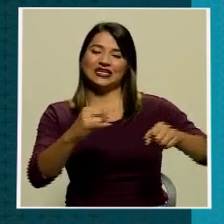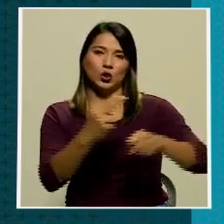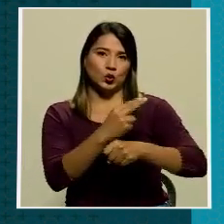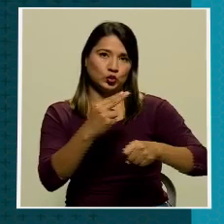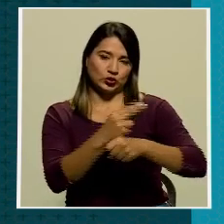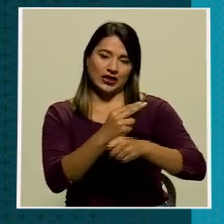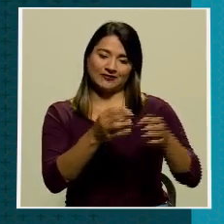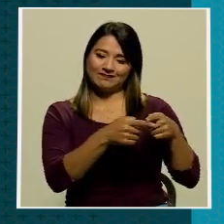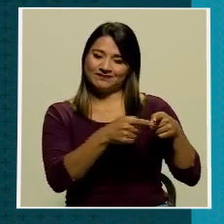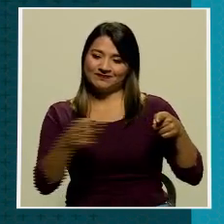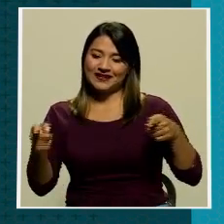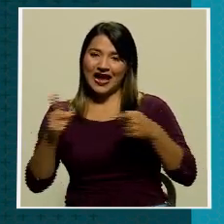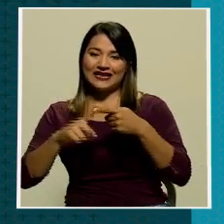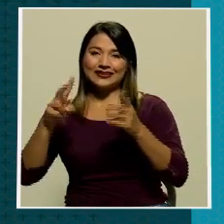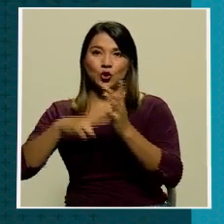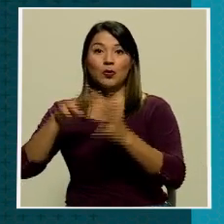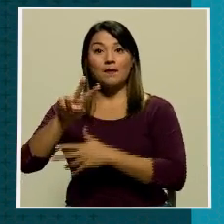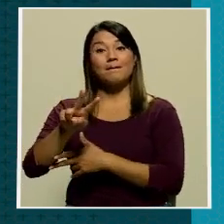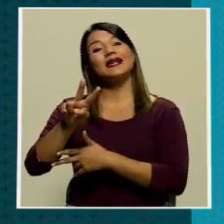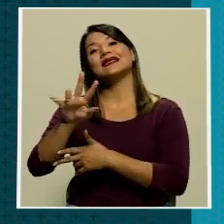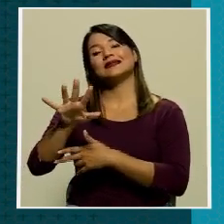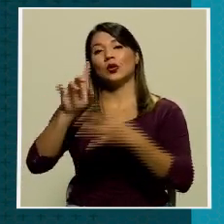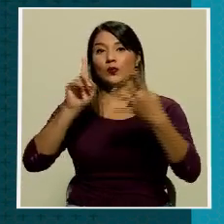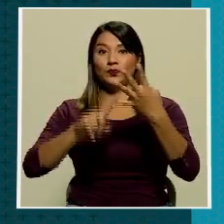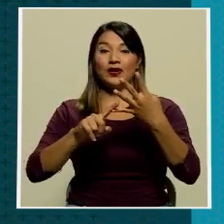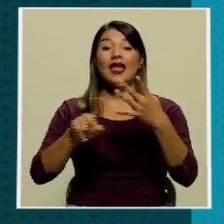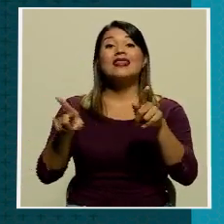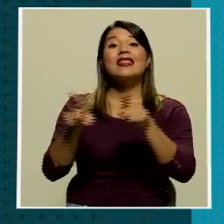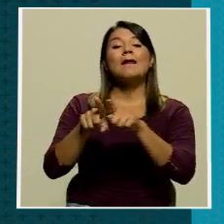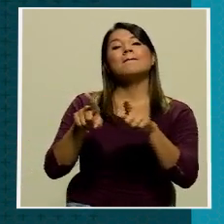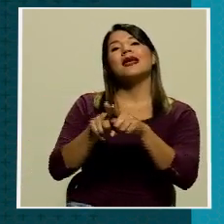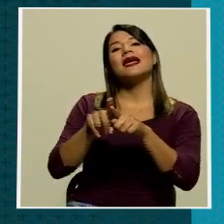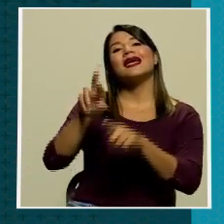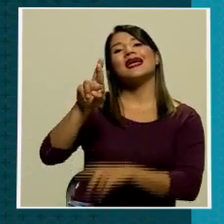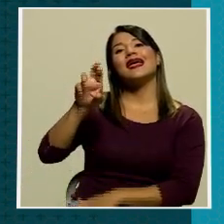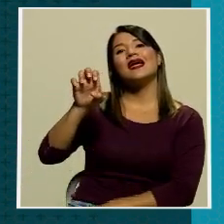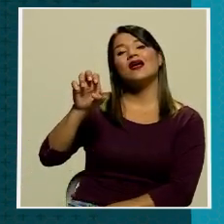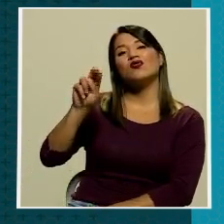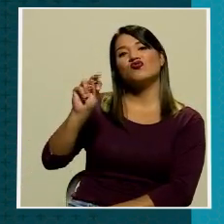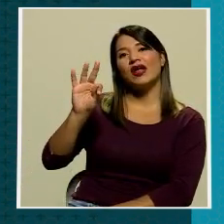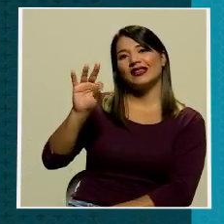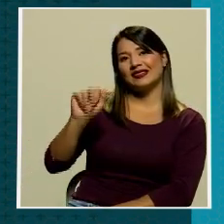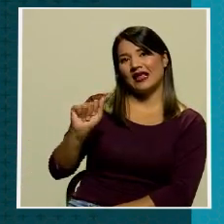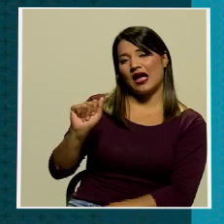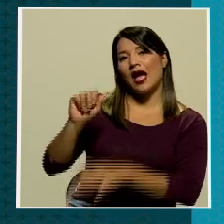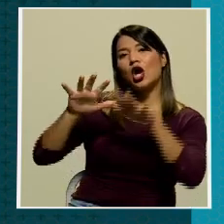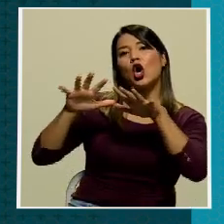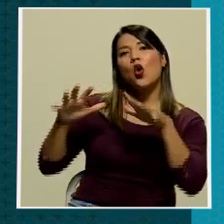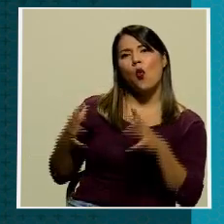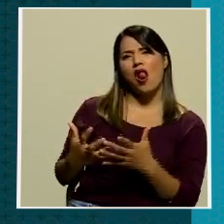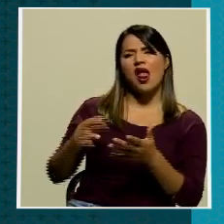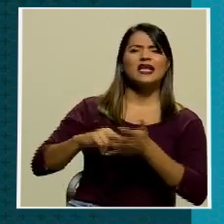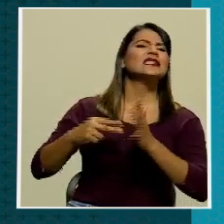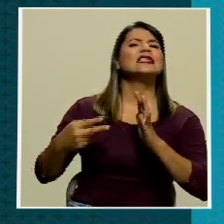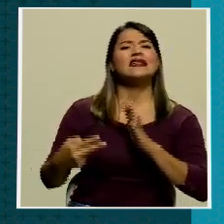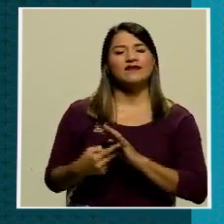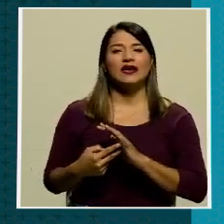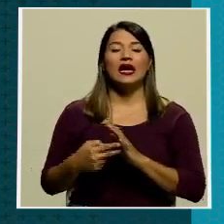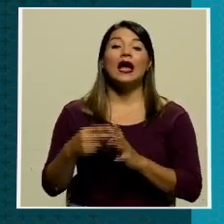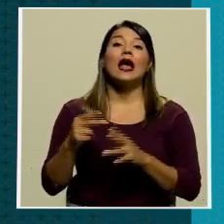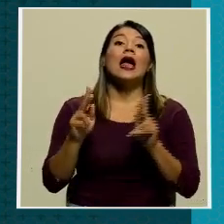la renta global. ¿Qué es la aplicación de la renta global? Básicamente es que las personas que ganan al